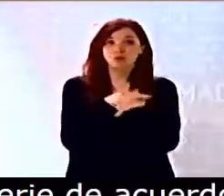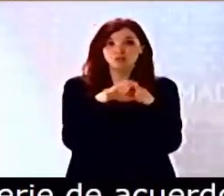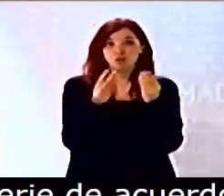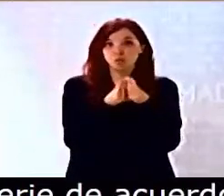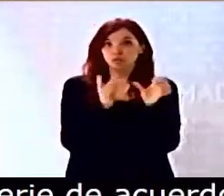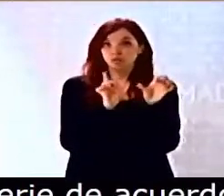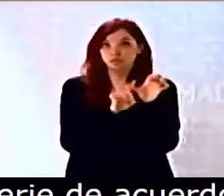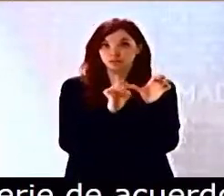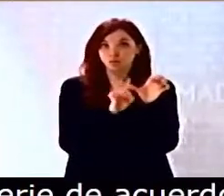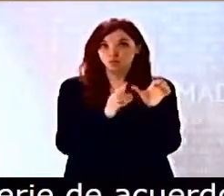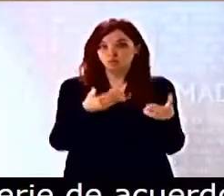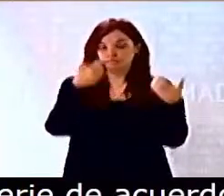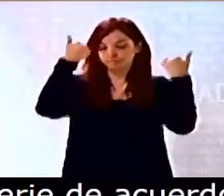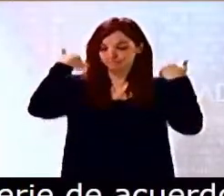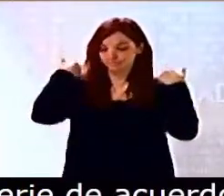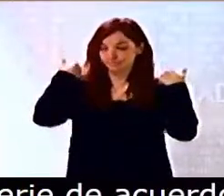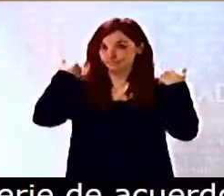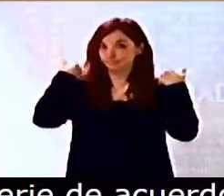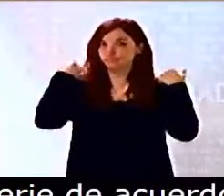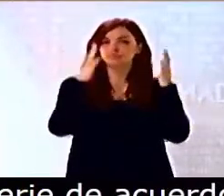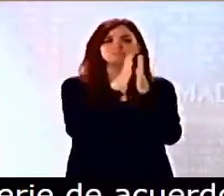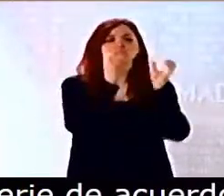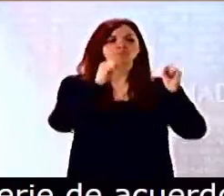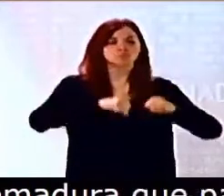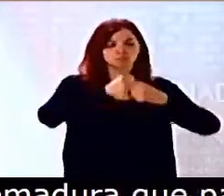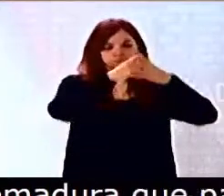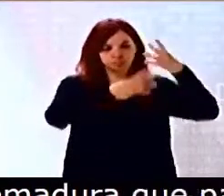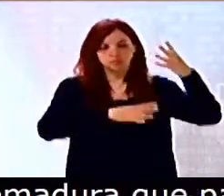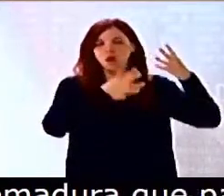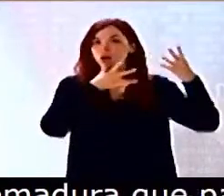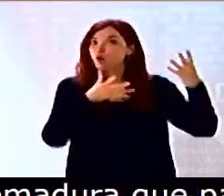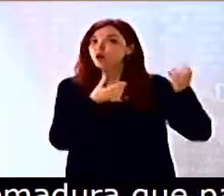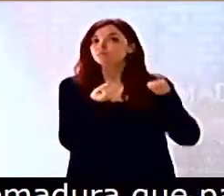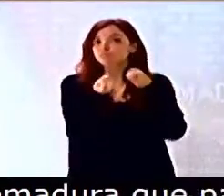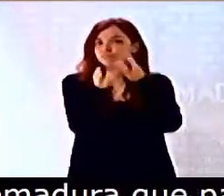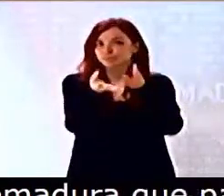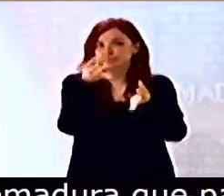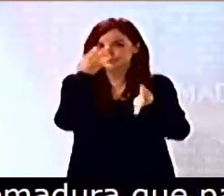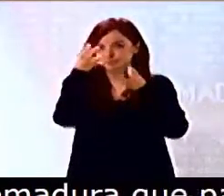Extremadura que paso a detallarles.